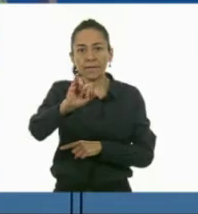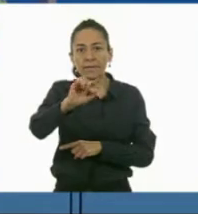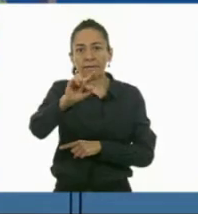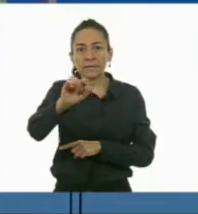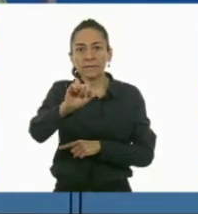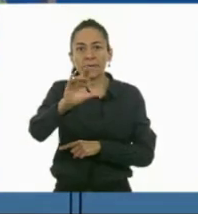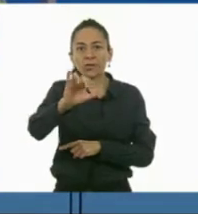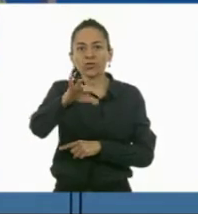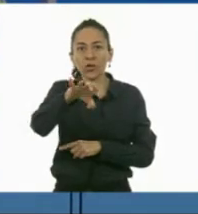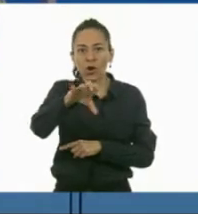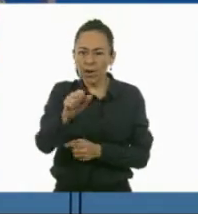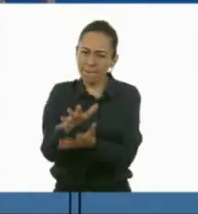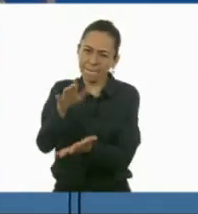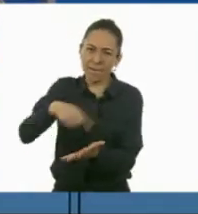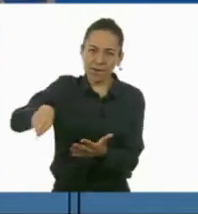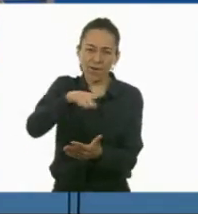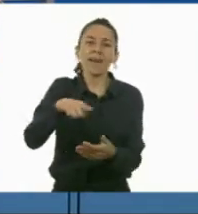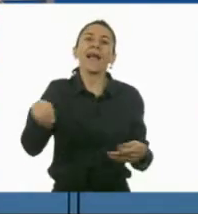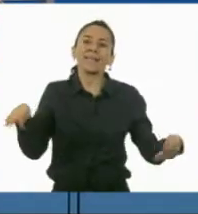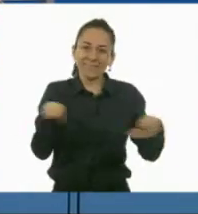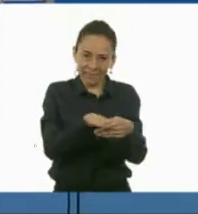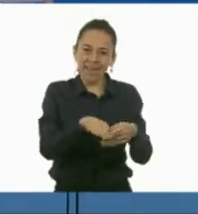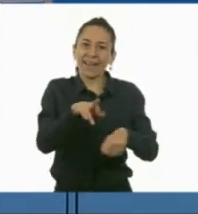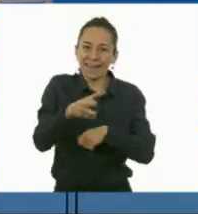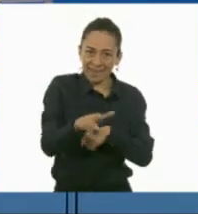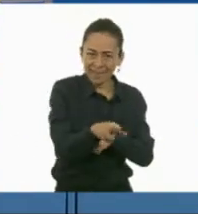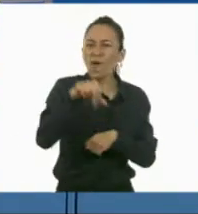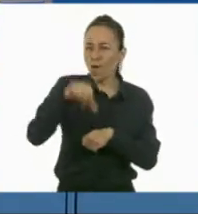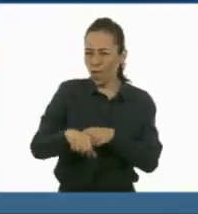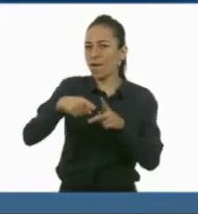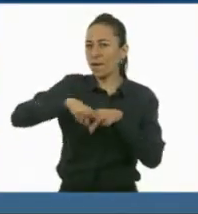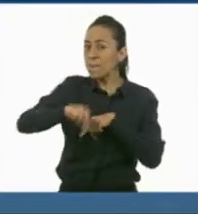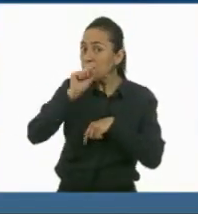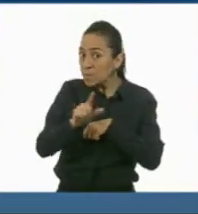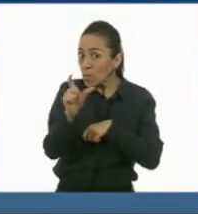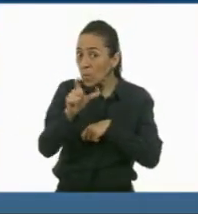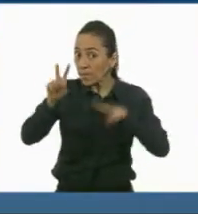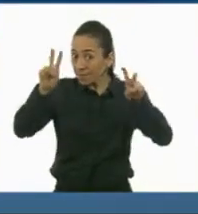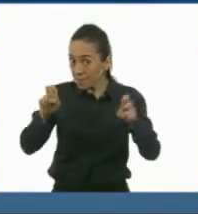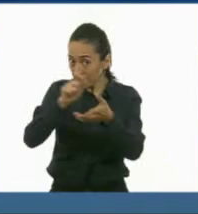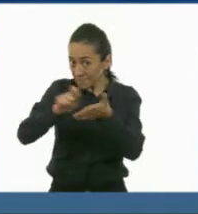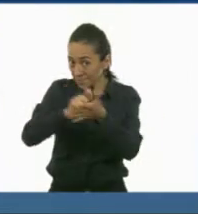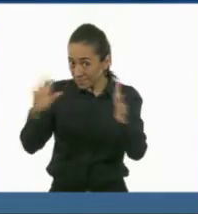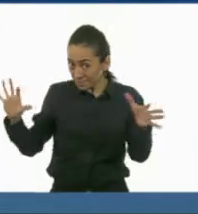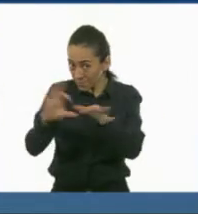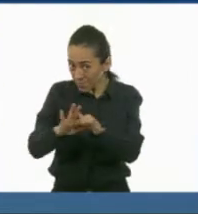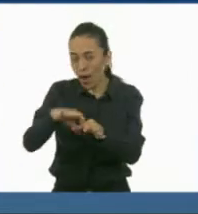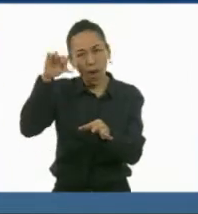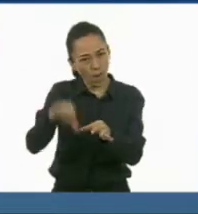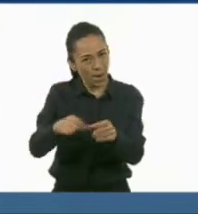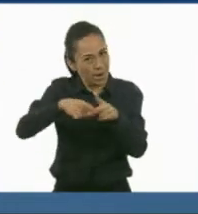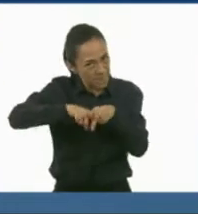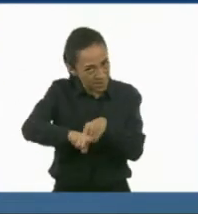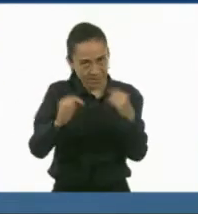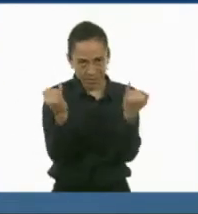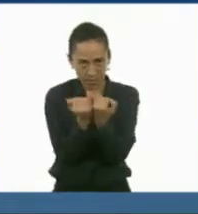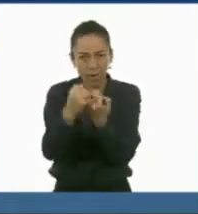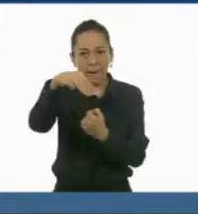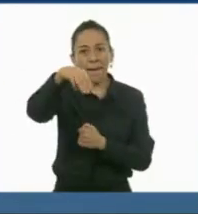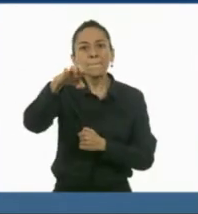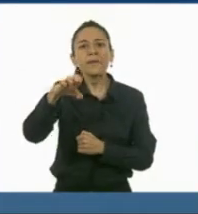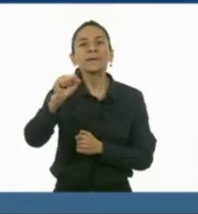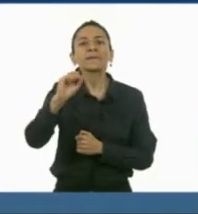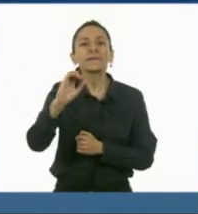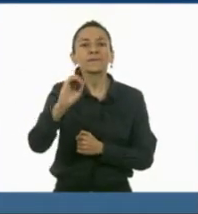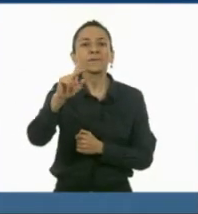vamos a empezar con la que mencionamos el día que vimos el tema de la escritura, Mesopotamia. ¿Ustedes saben qué significa